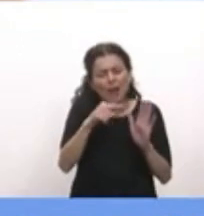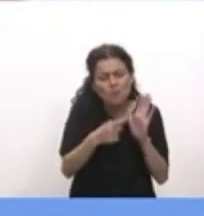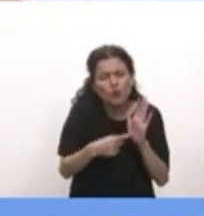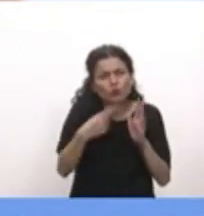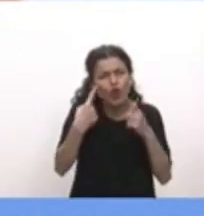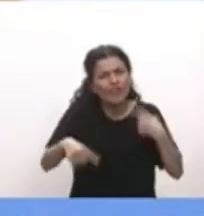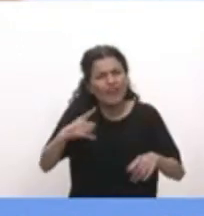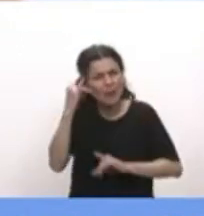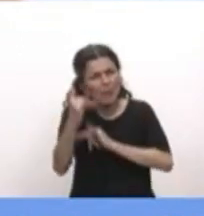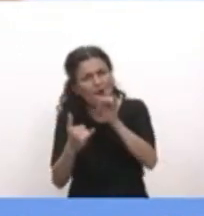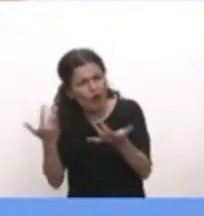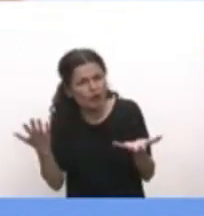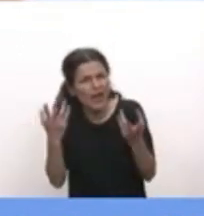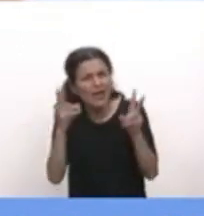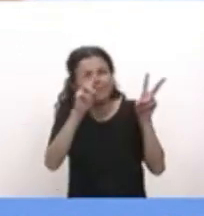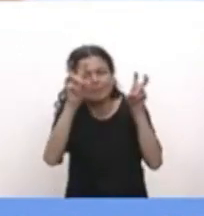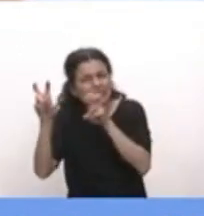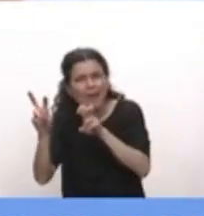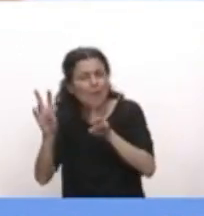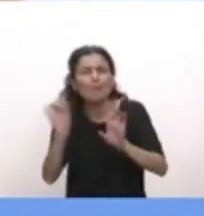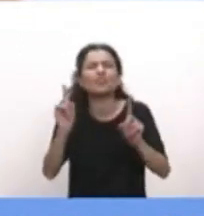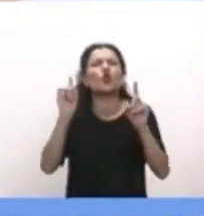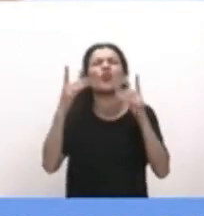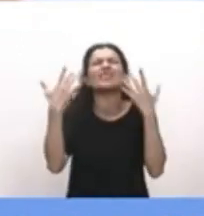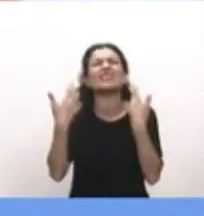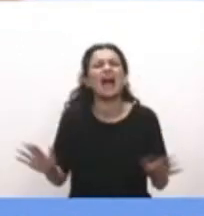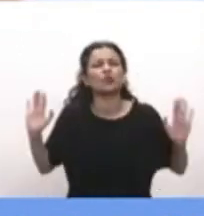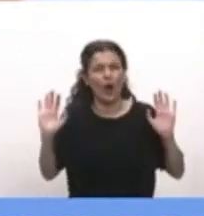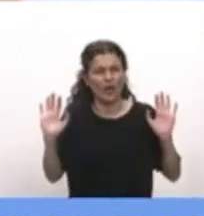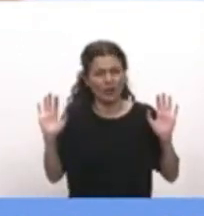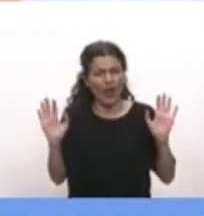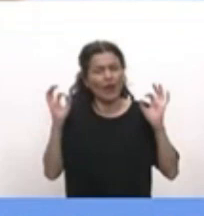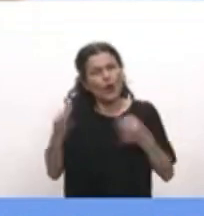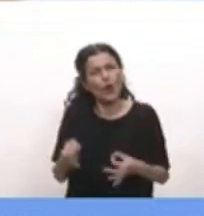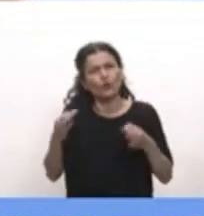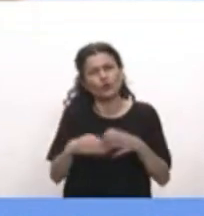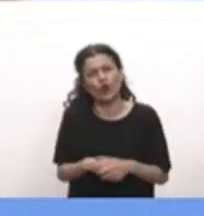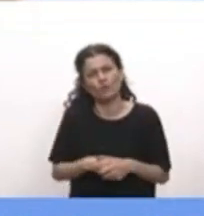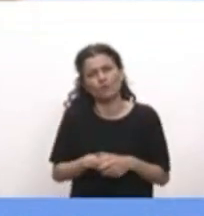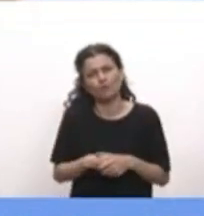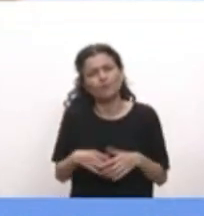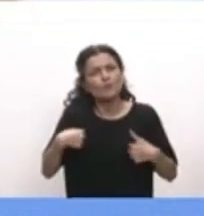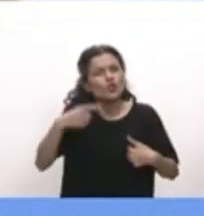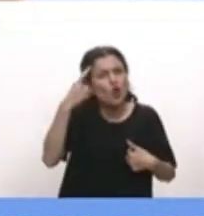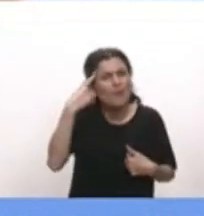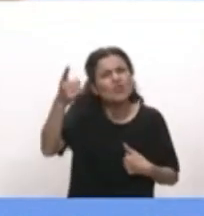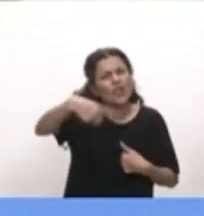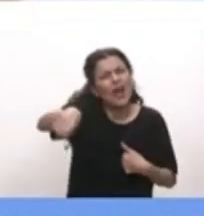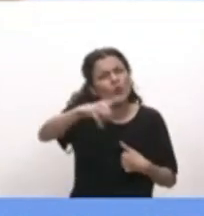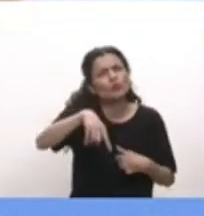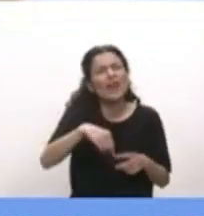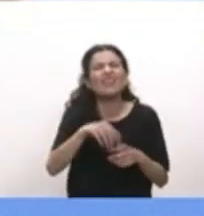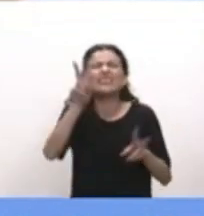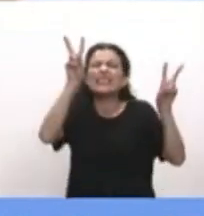decir. Creo que las cosas no son casuales, sino causales, causales. Y creo que a ustedes la